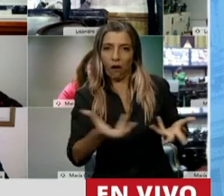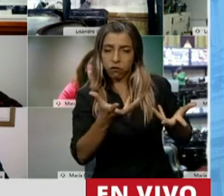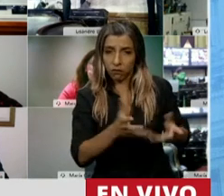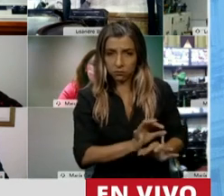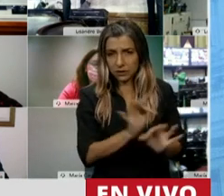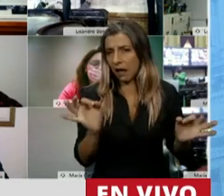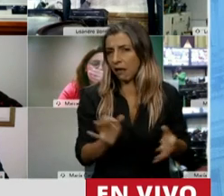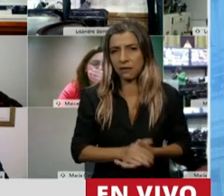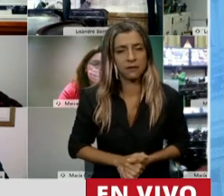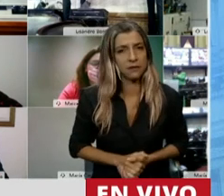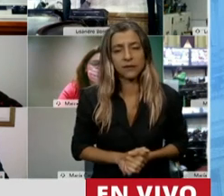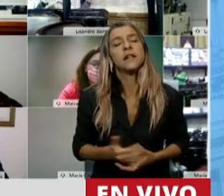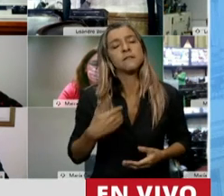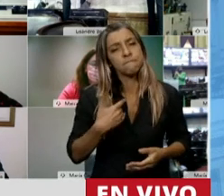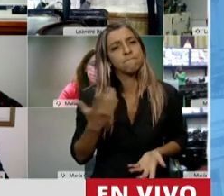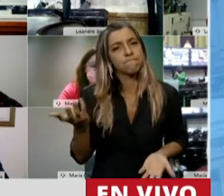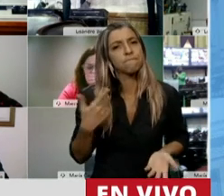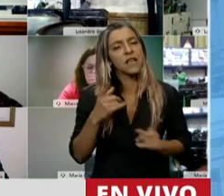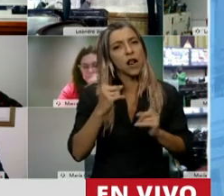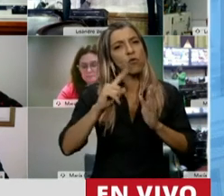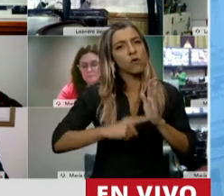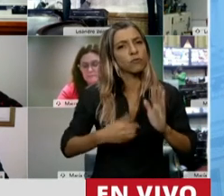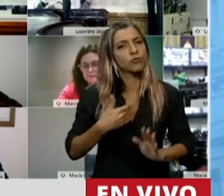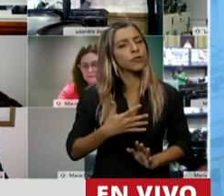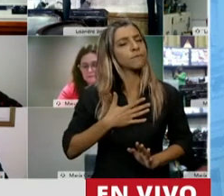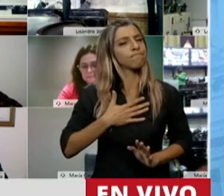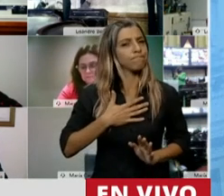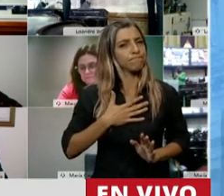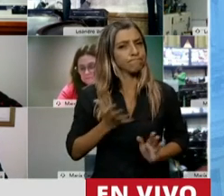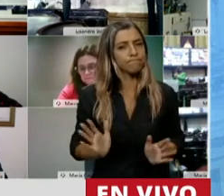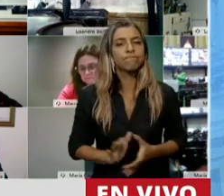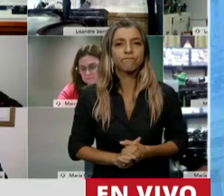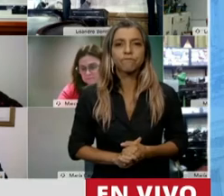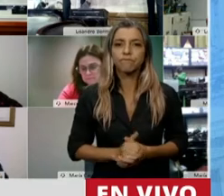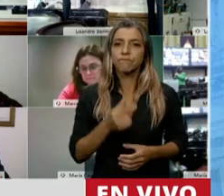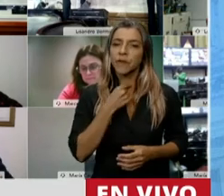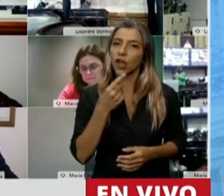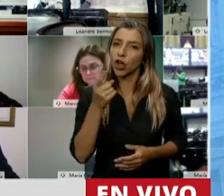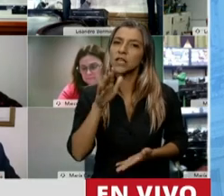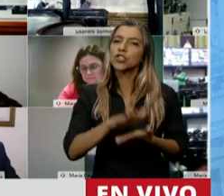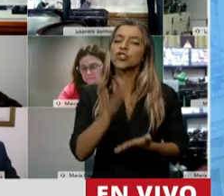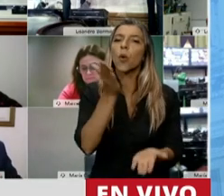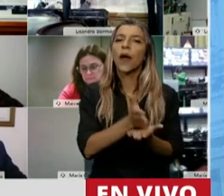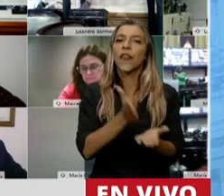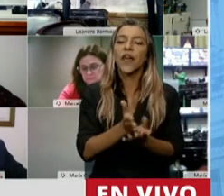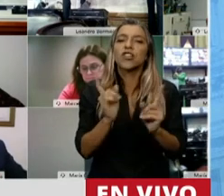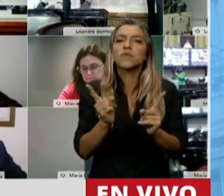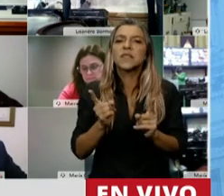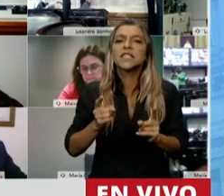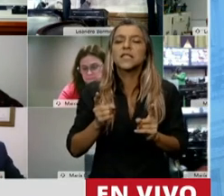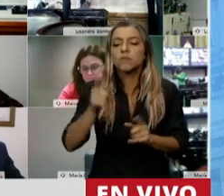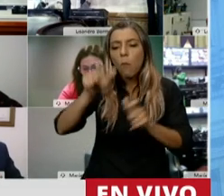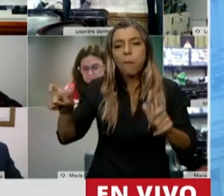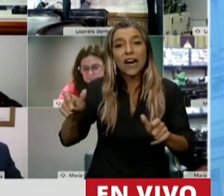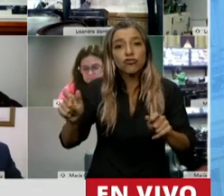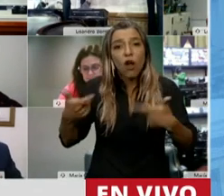tanto, me motivan algunas cuestiones que tienen que ver con los derechos de las personas que son titulares del dominio. Y